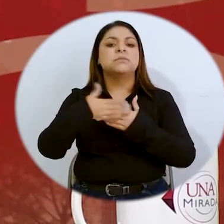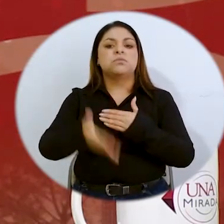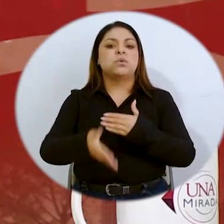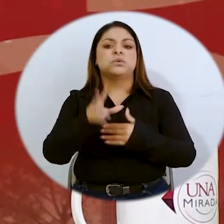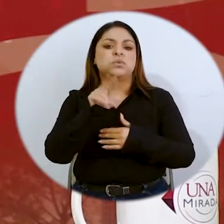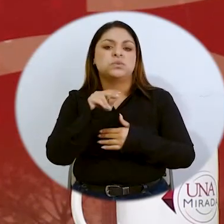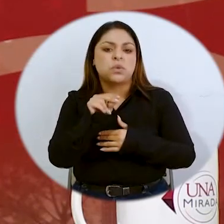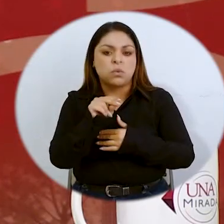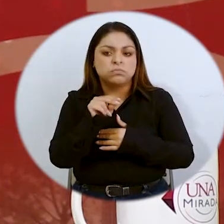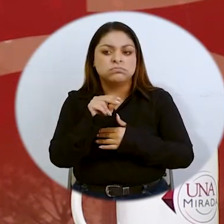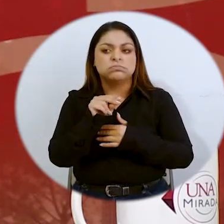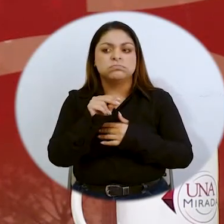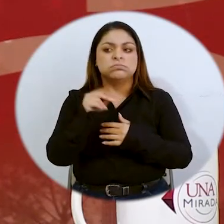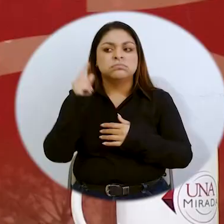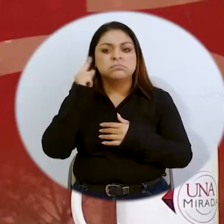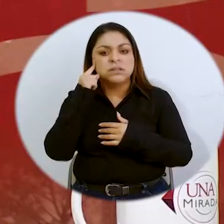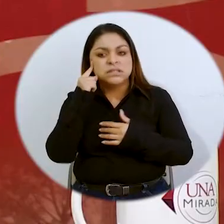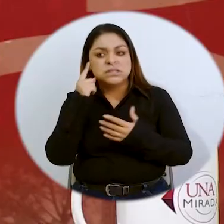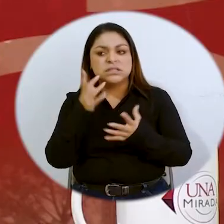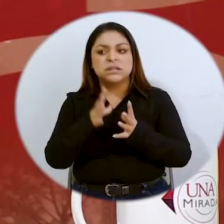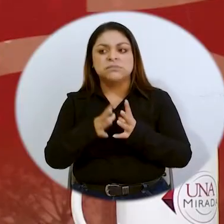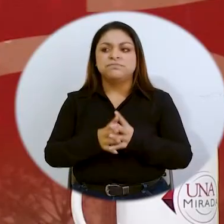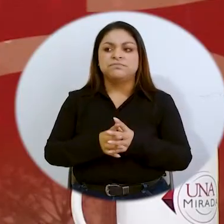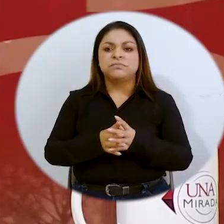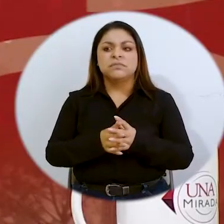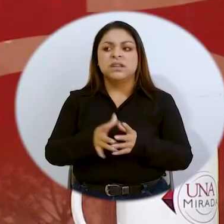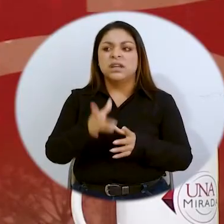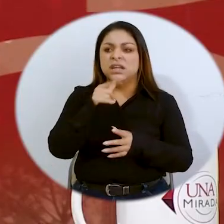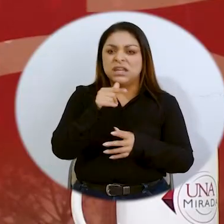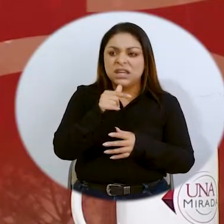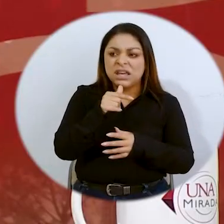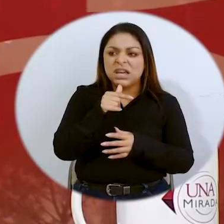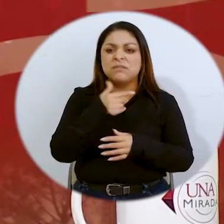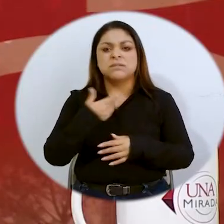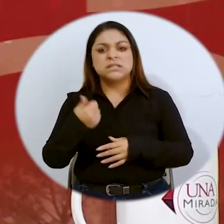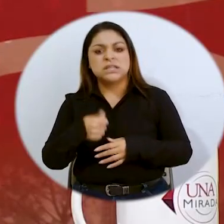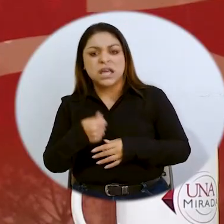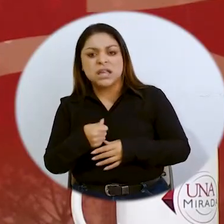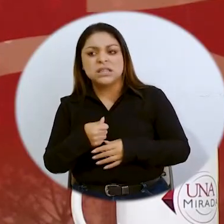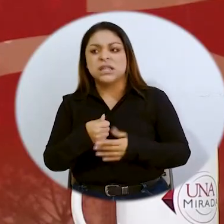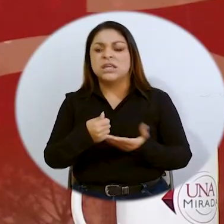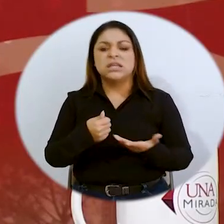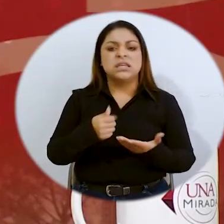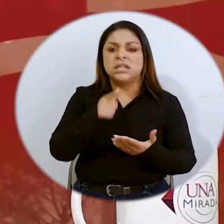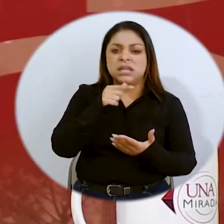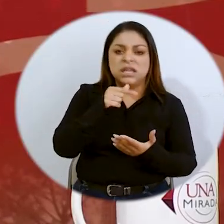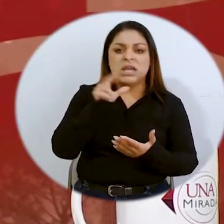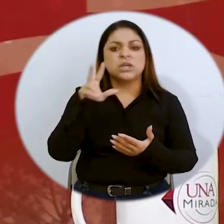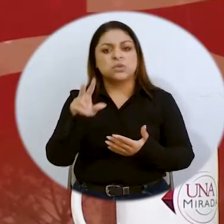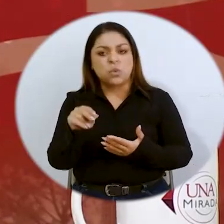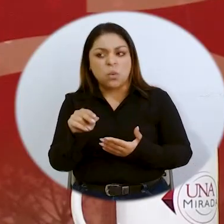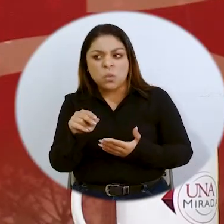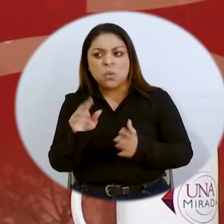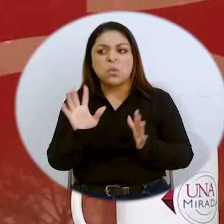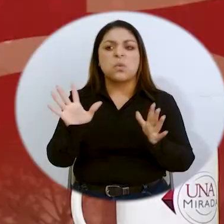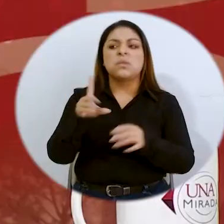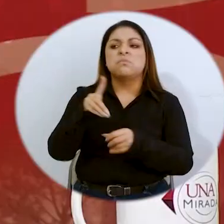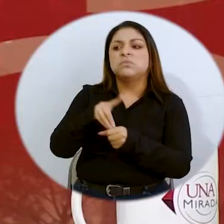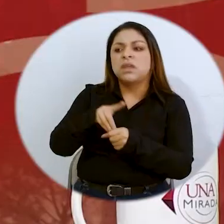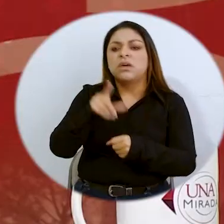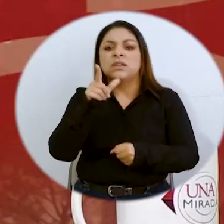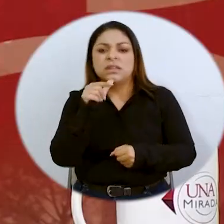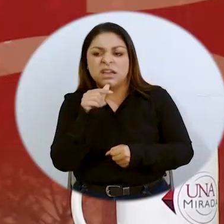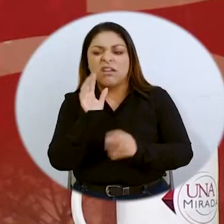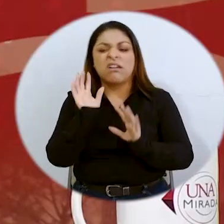nos quejemos, por así decirlo, de quién quedó como presidente o presidenta y además diputados y diputadas,